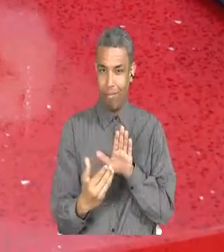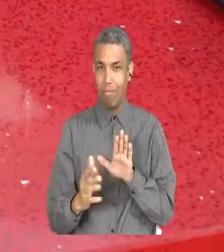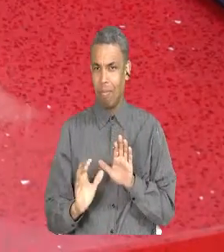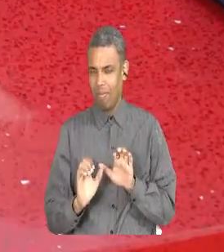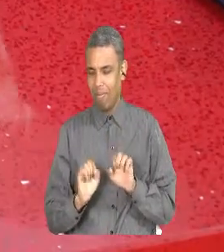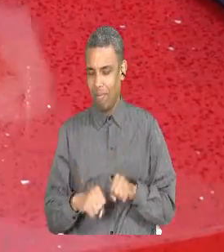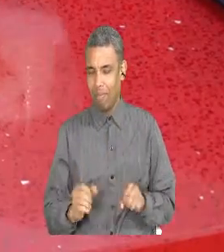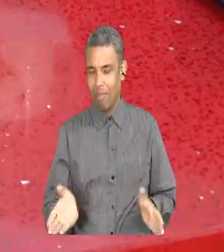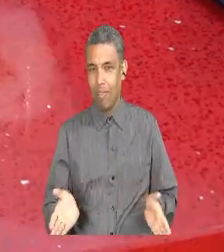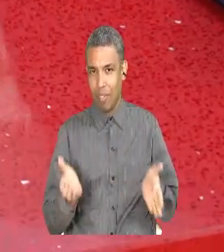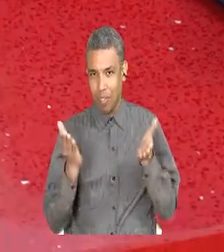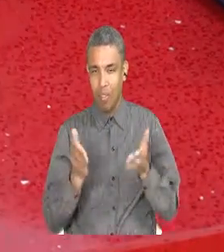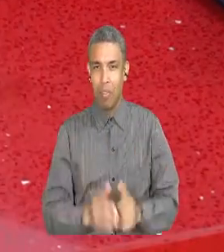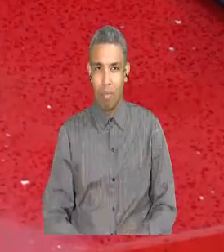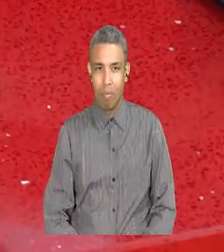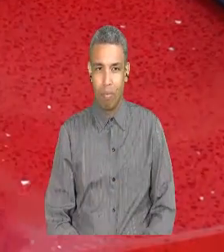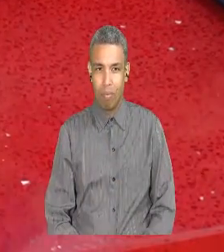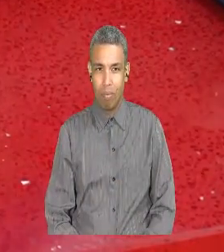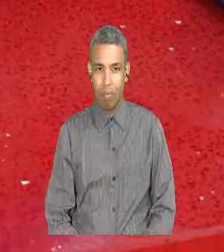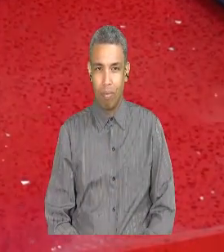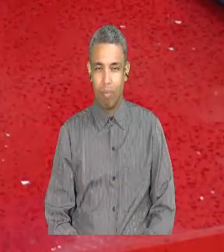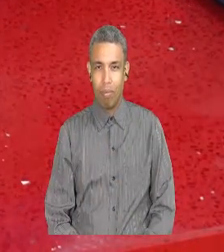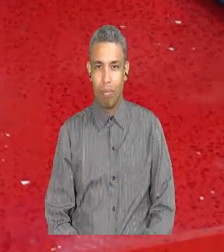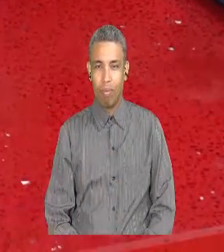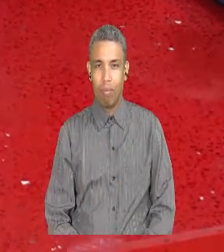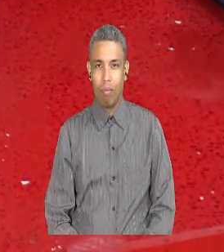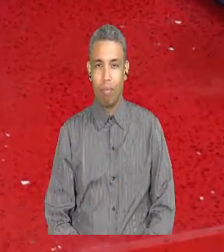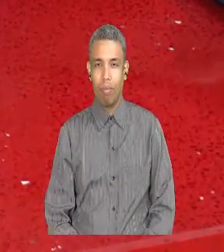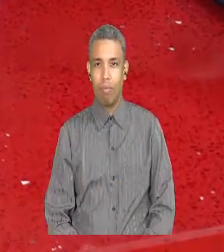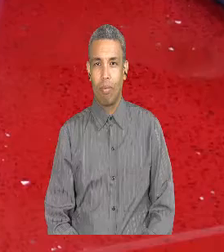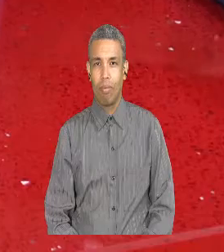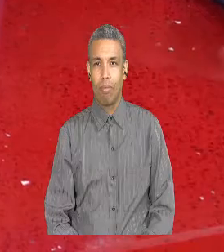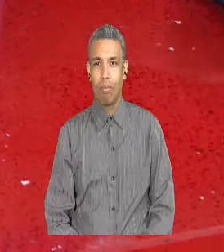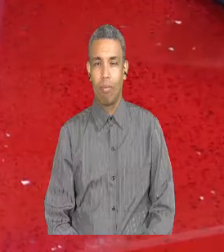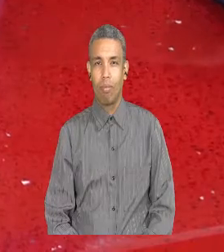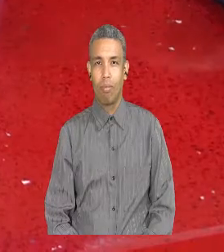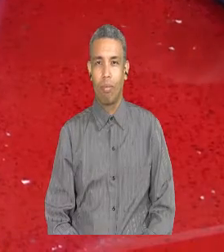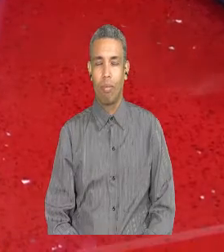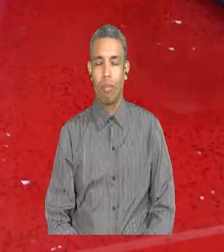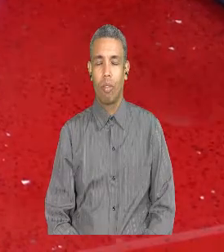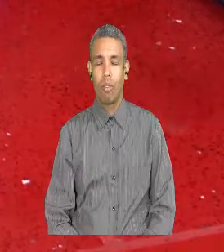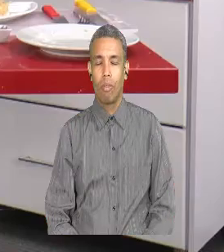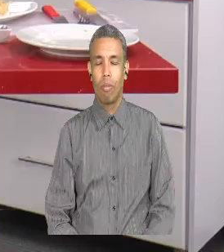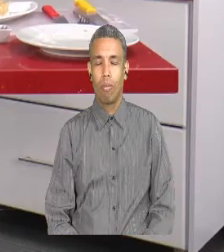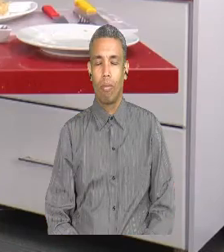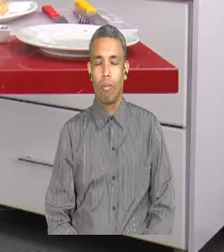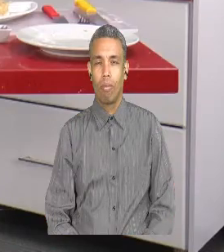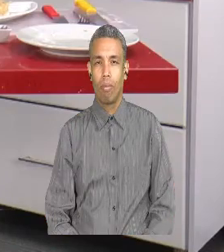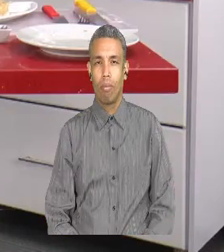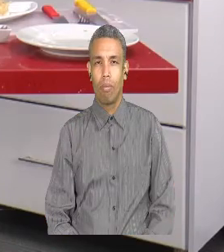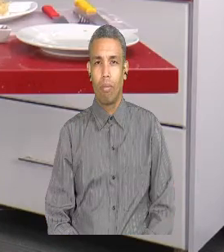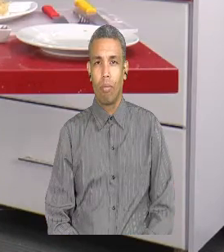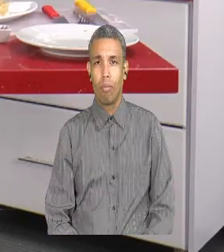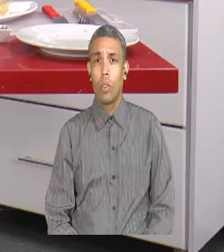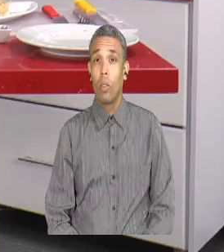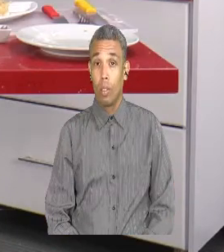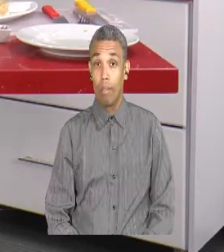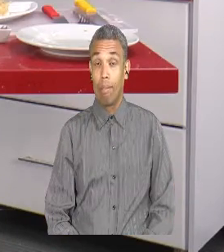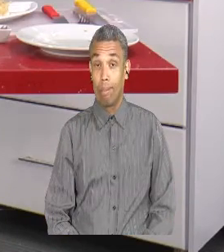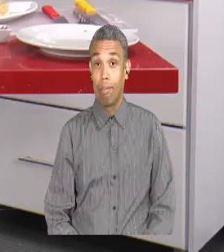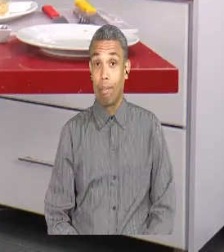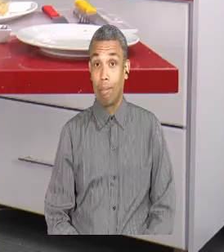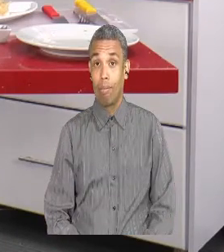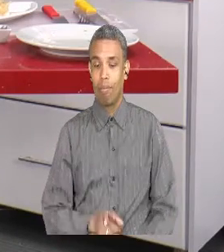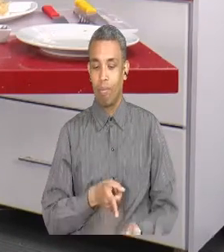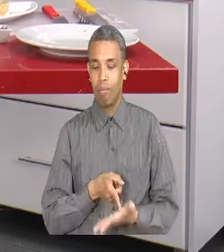tiro aquí a nuestras recetas en A Pedir de Boca. Porque esto está bien rico, bien